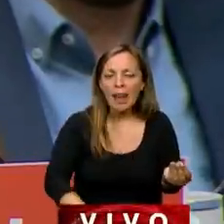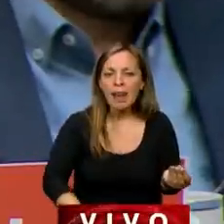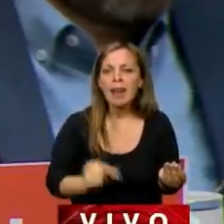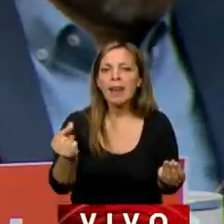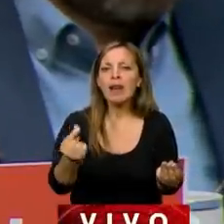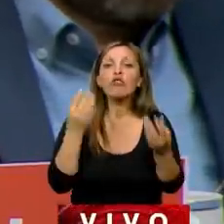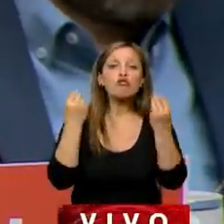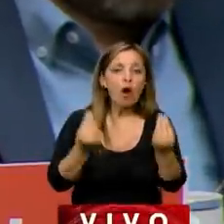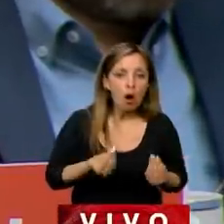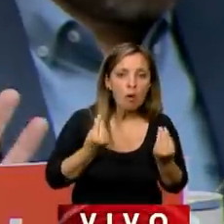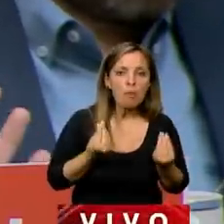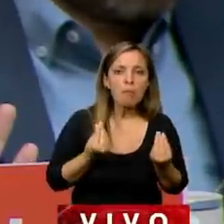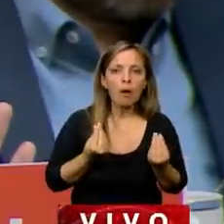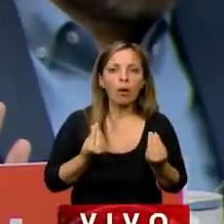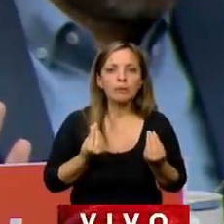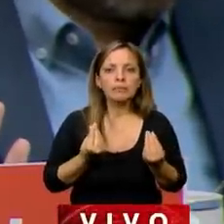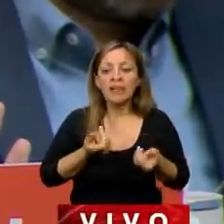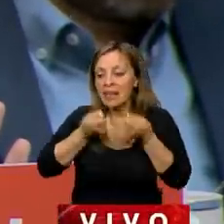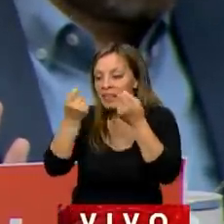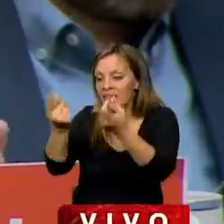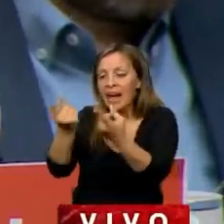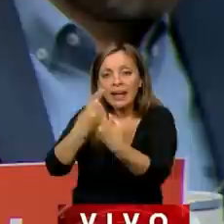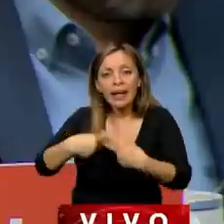evitando darle los recursos